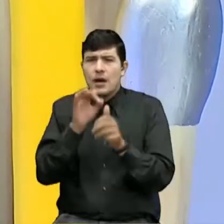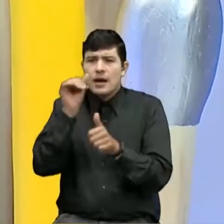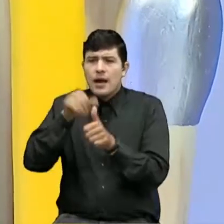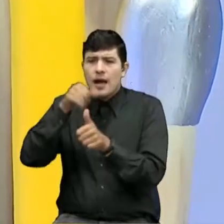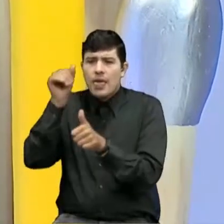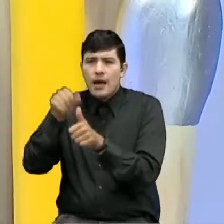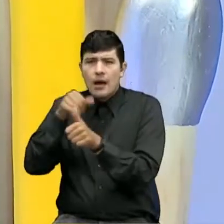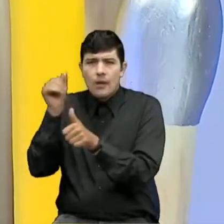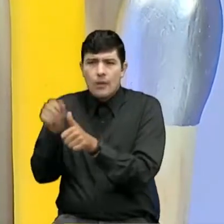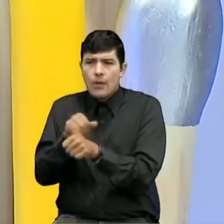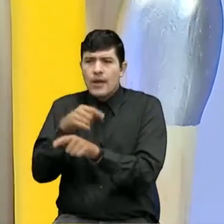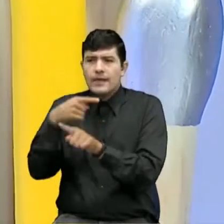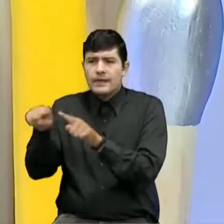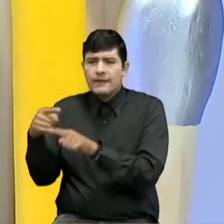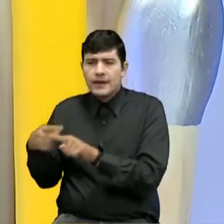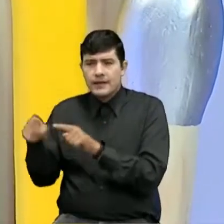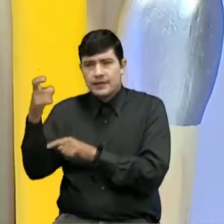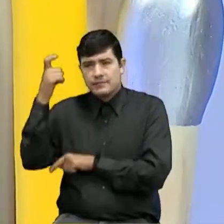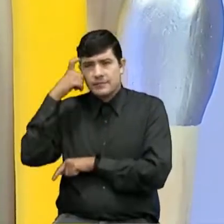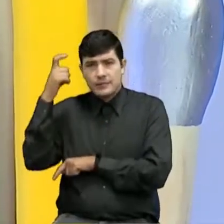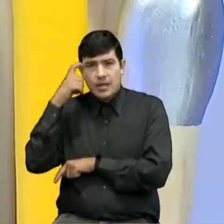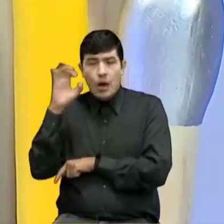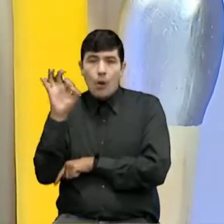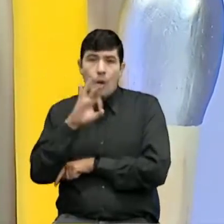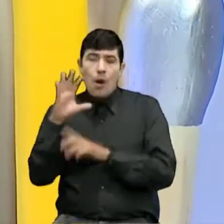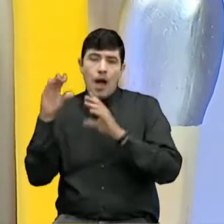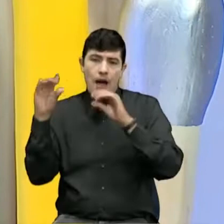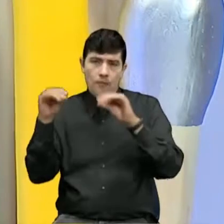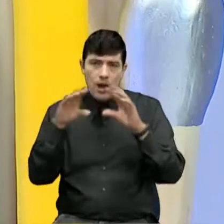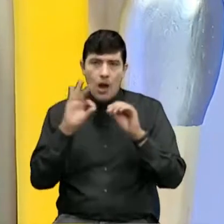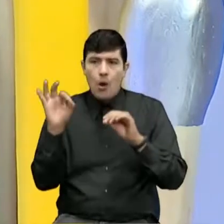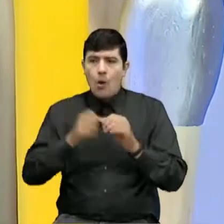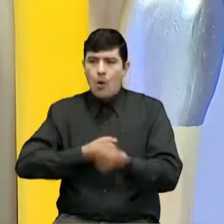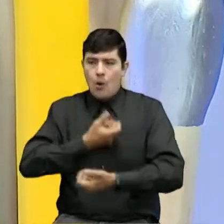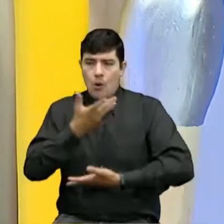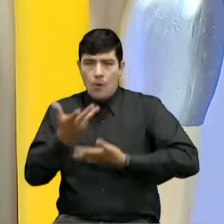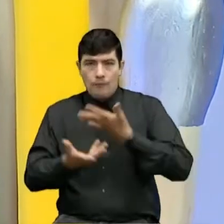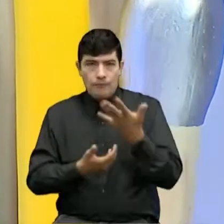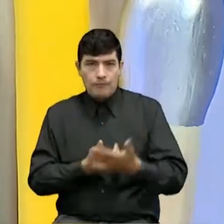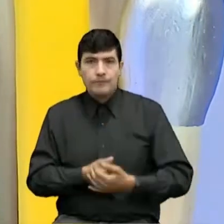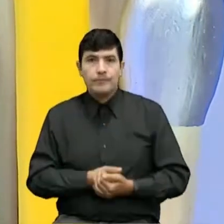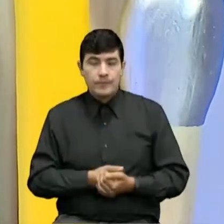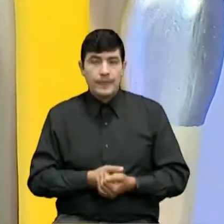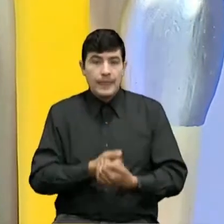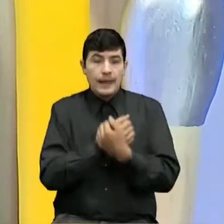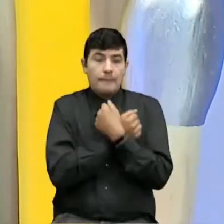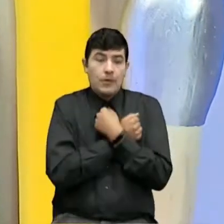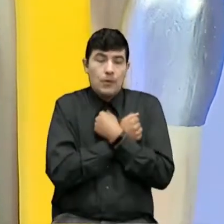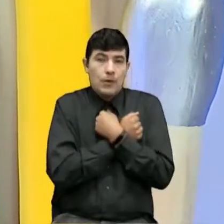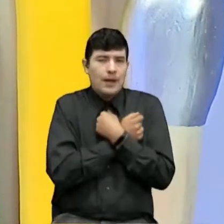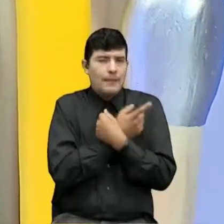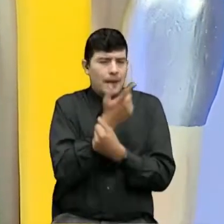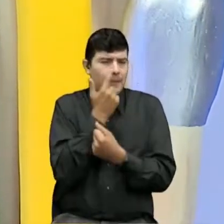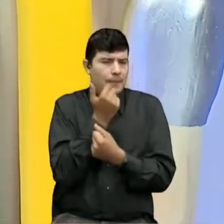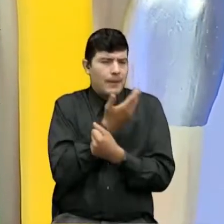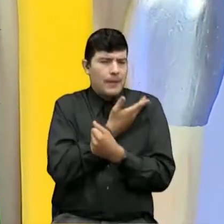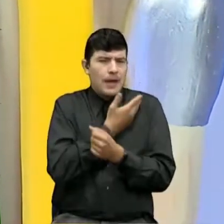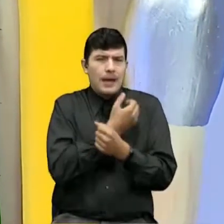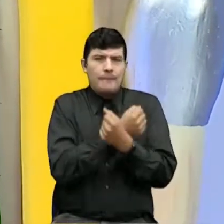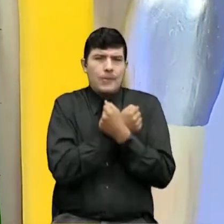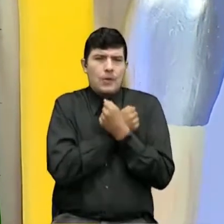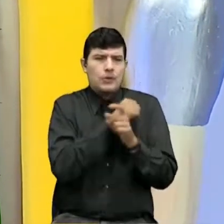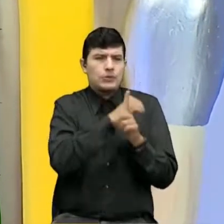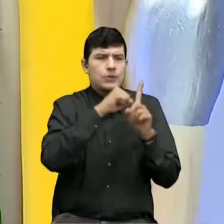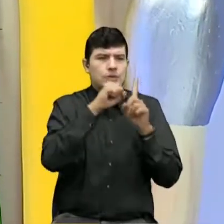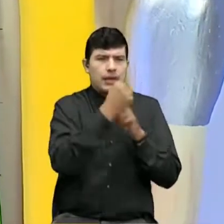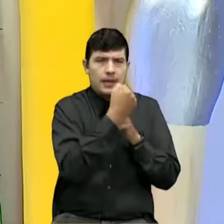su manera de pensar y de obrar diferentemente. El amor en los padres, en la sociedad, hay